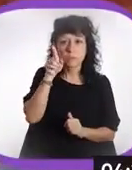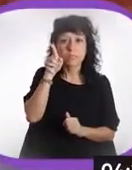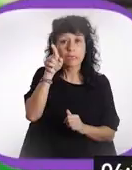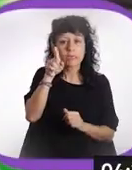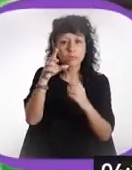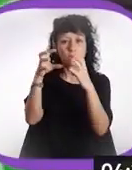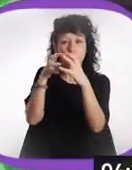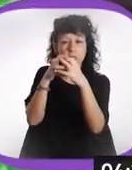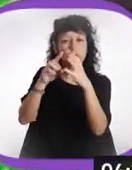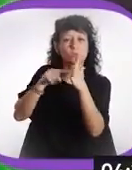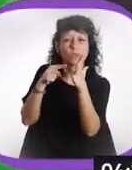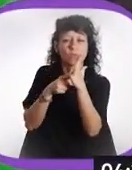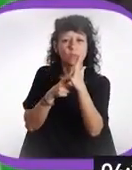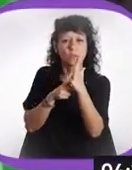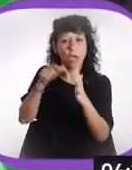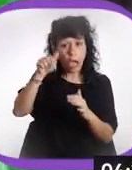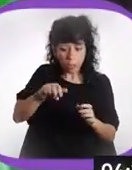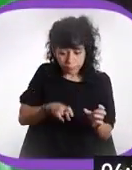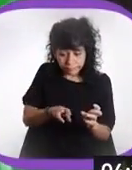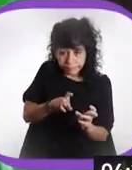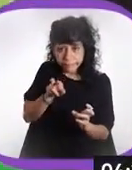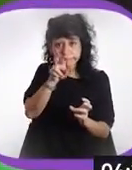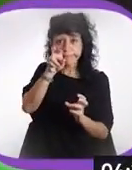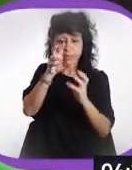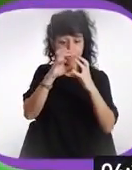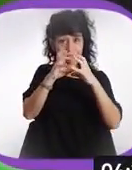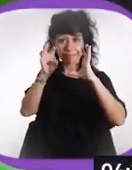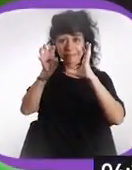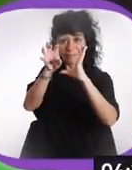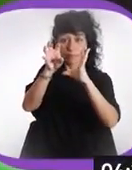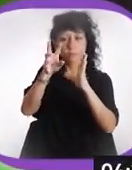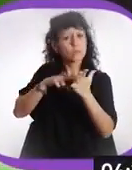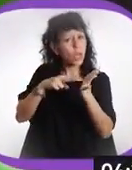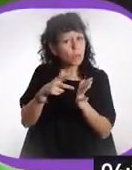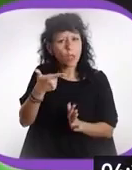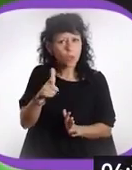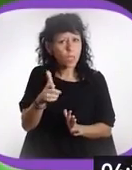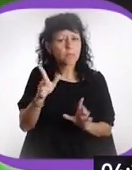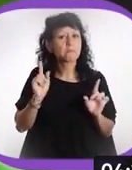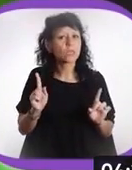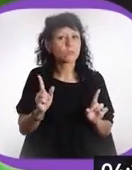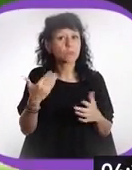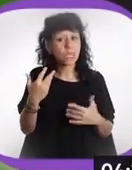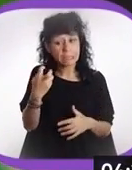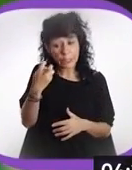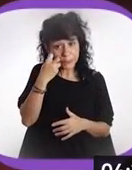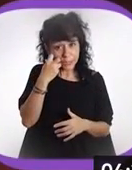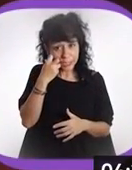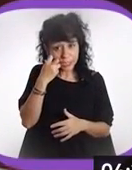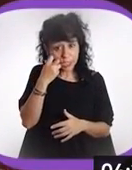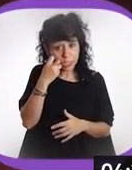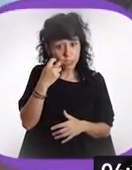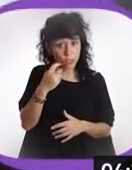de datos! Akura, sube e inserta el disco de datos. No hay problema, pero cuida que Zeke no lo derribe mientras estoy